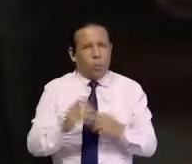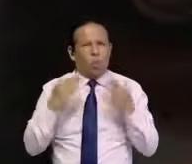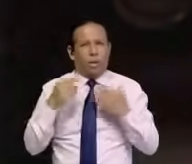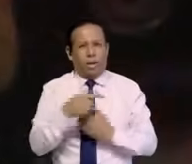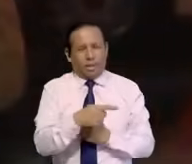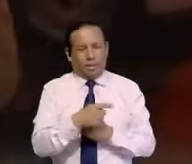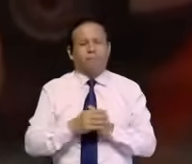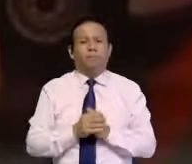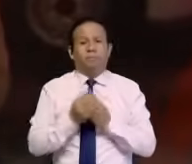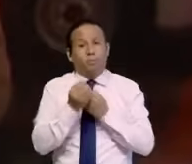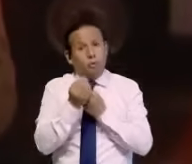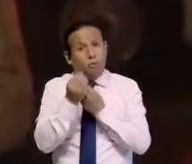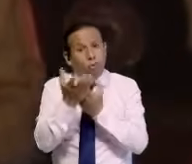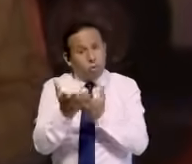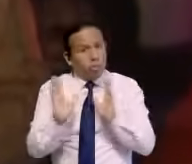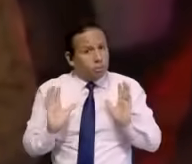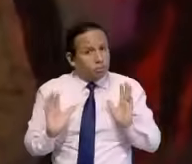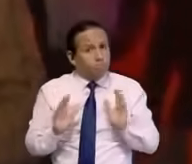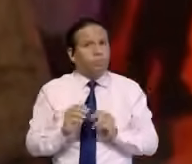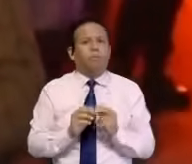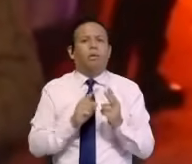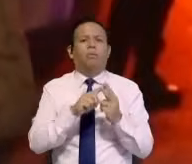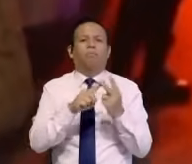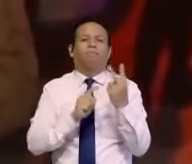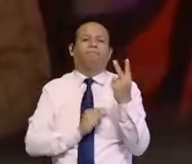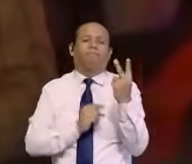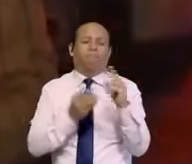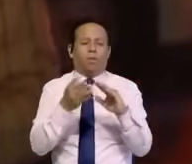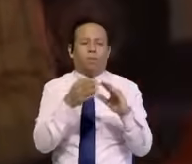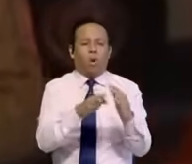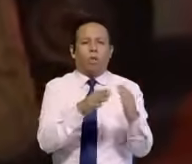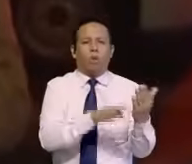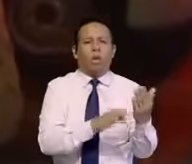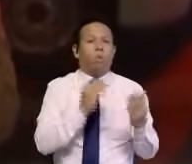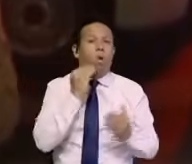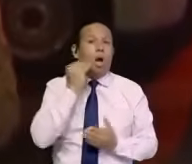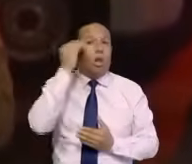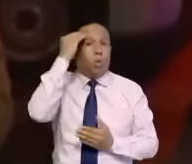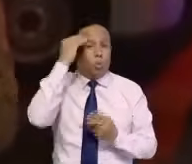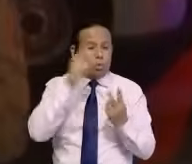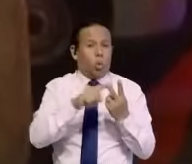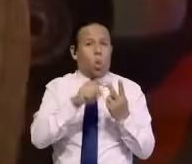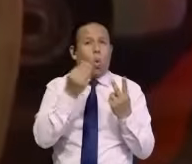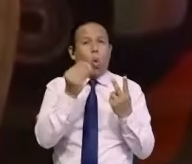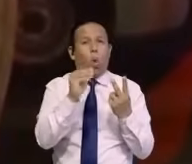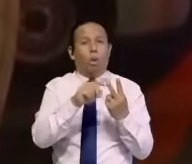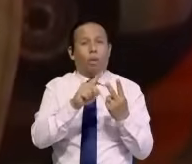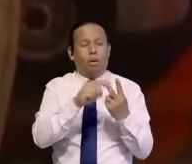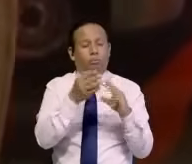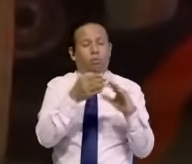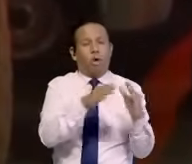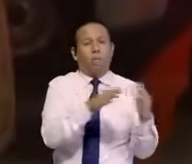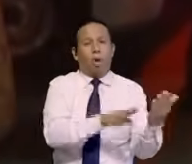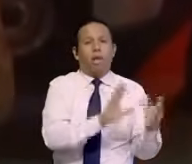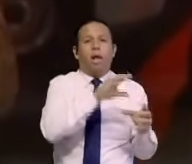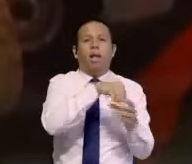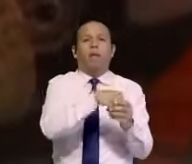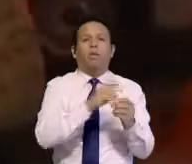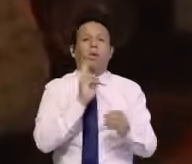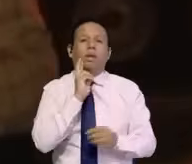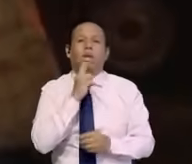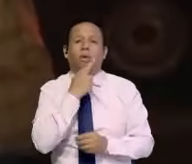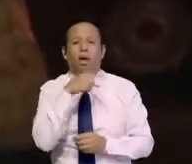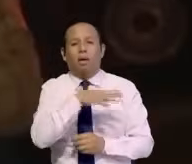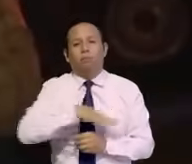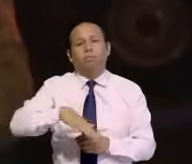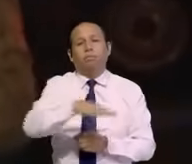hemos informado, son dos personas fallecidas, un adulto y un menor de edad, en este asadero ubicado acá en el sur